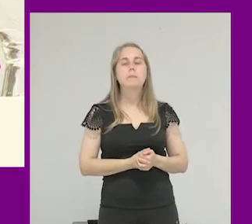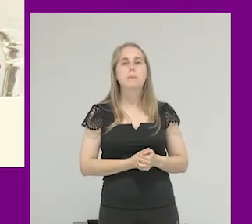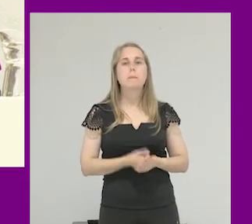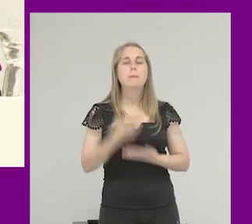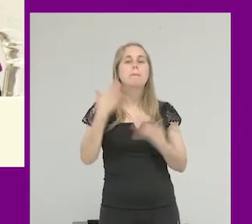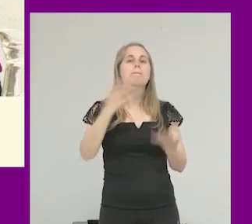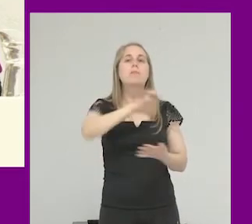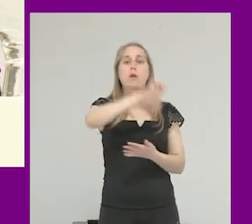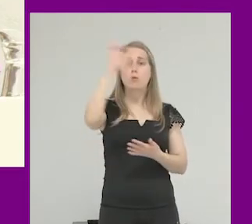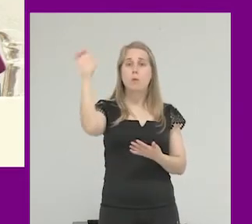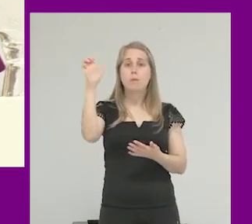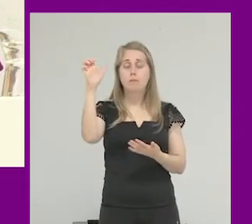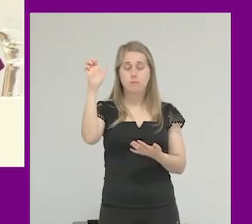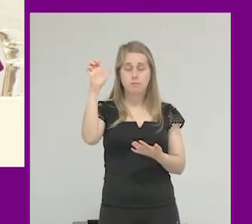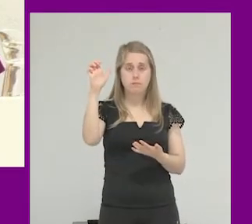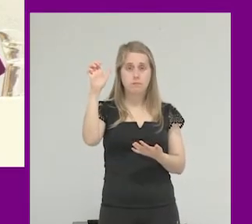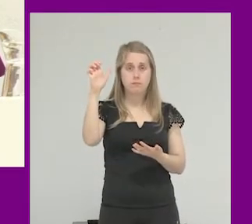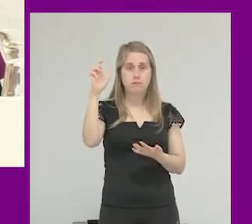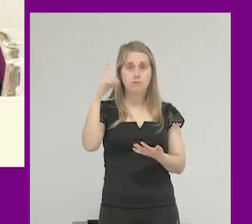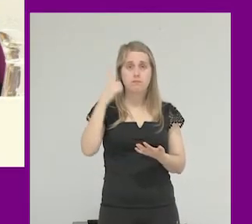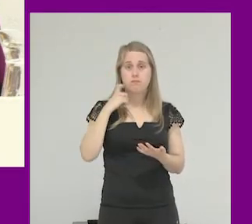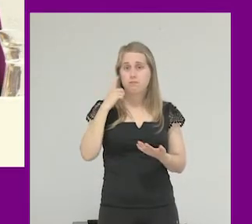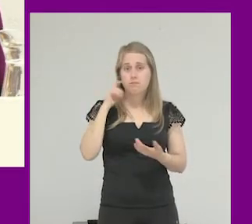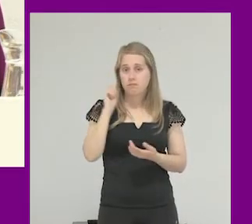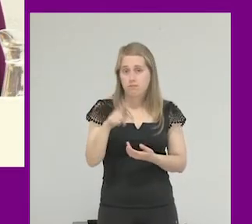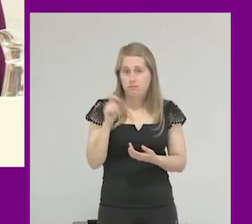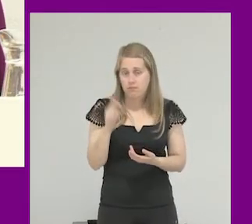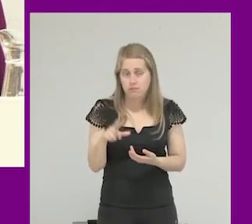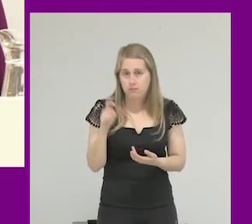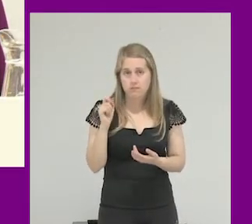Europa tiene costumbre de realizar